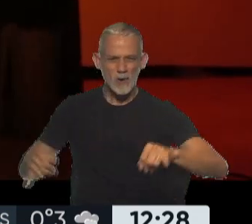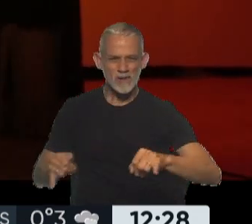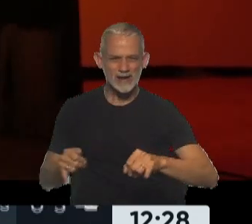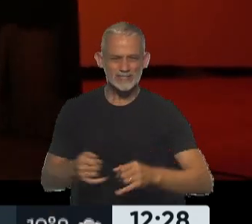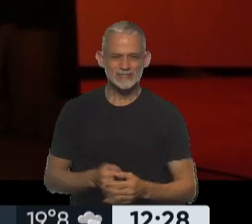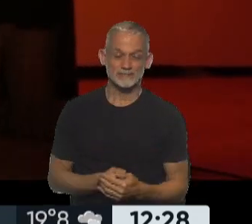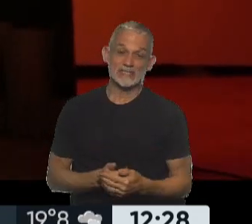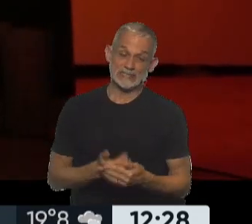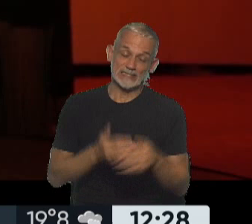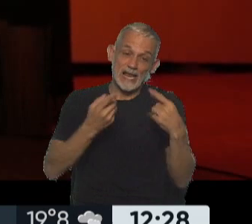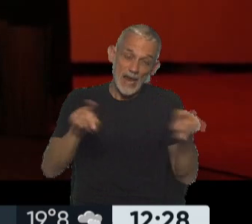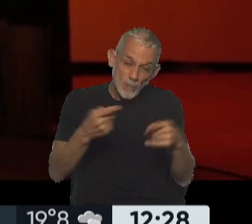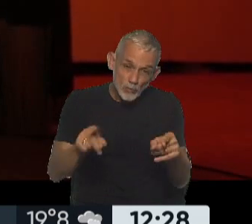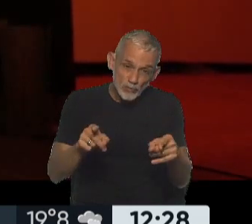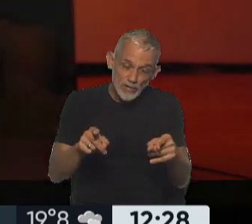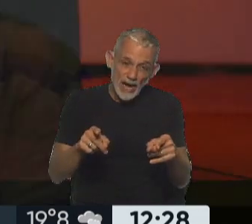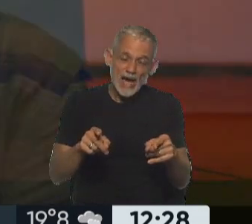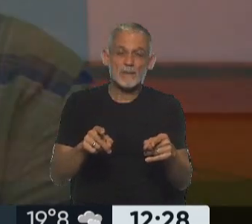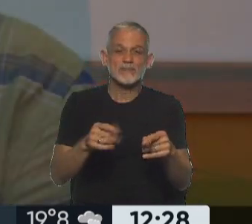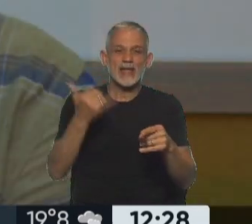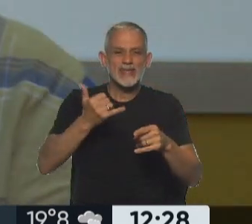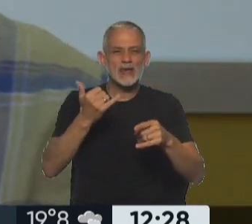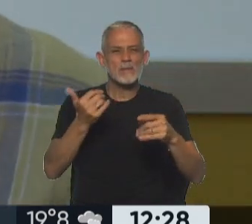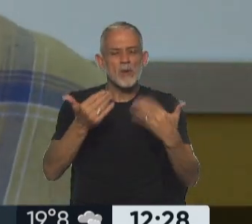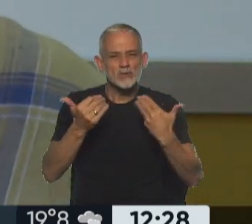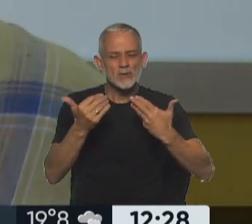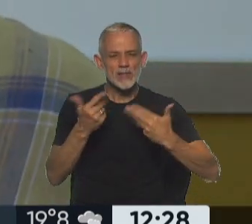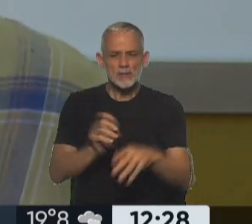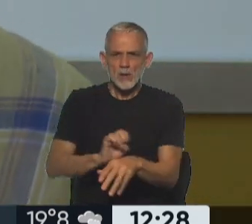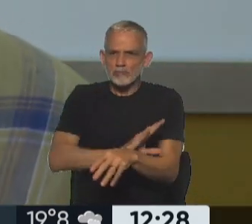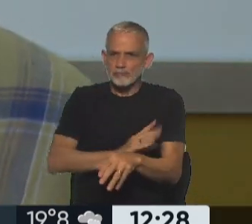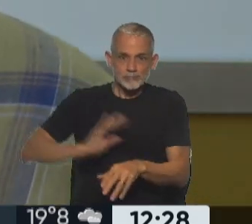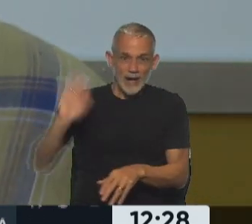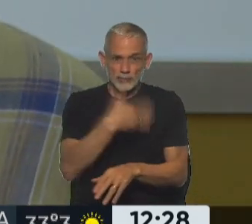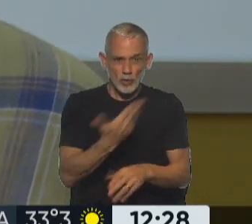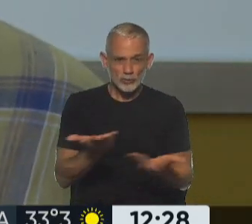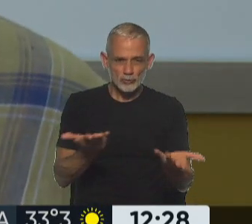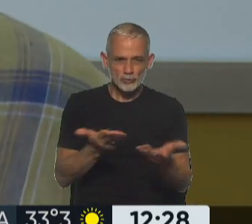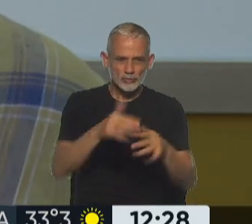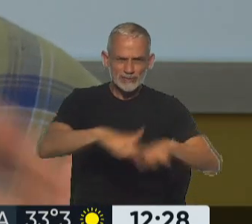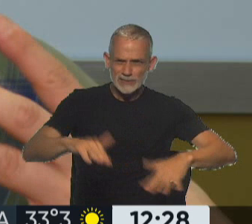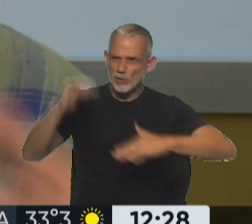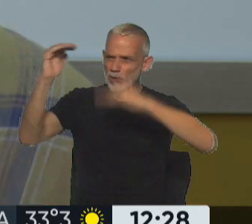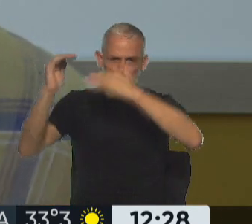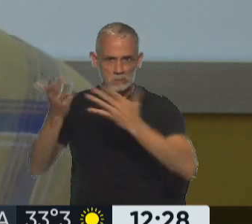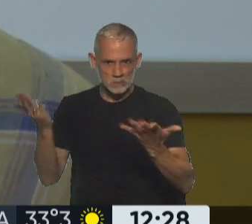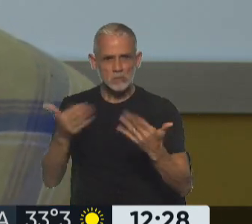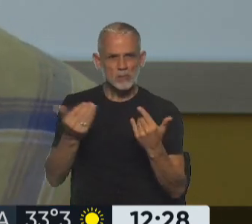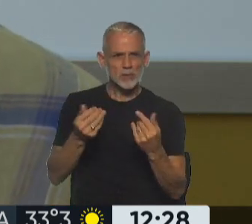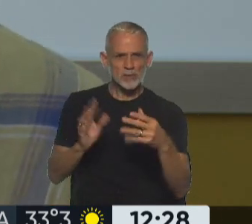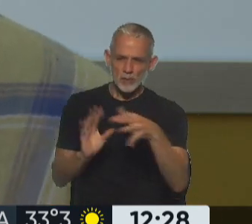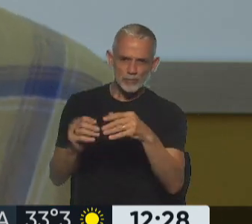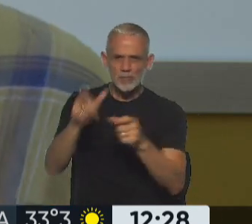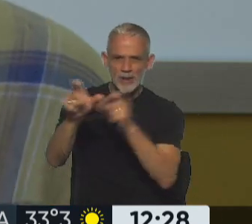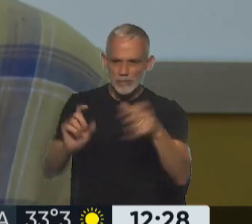generaciones? Es que la música en particular tiene esa capacidad de emocionarnos colectivamente. Entonces es un elemento que construye comunidad, que